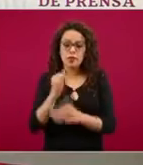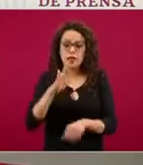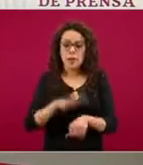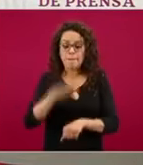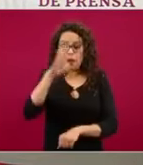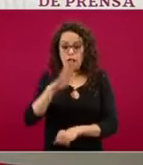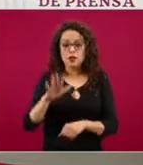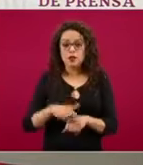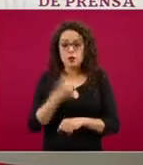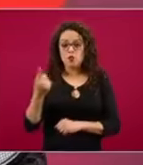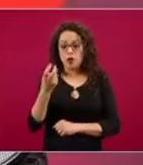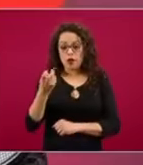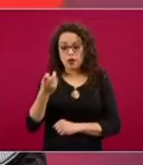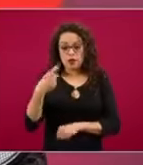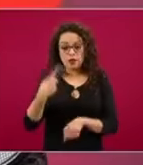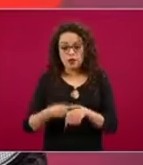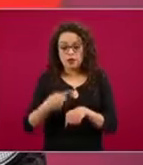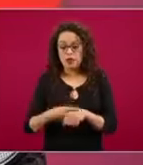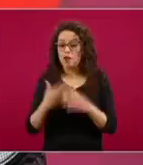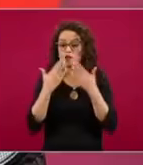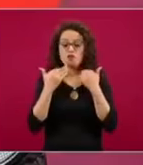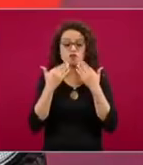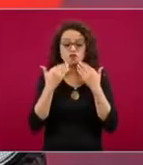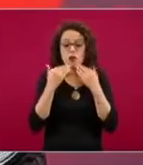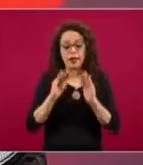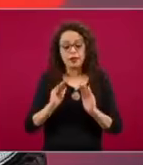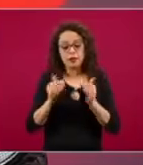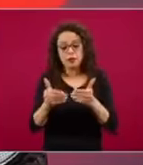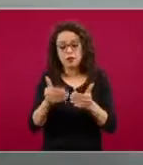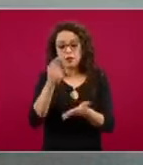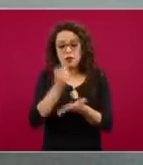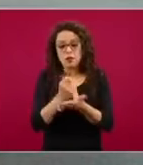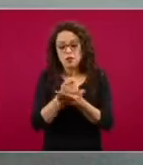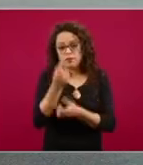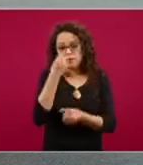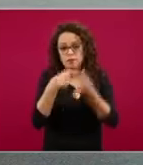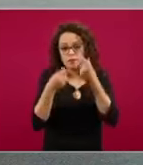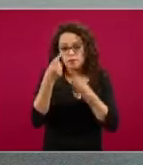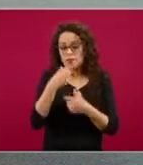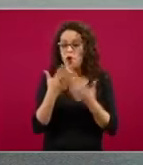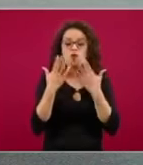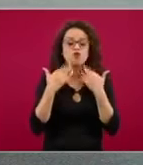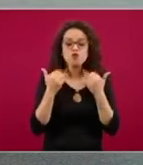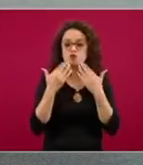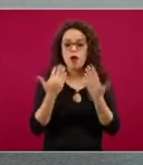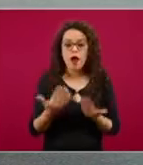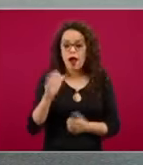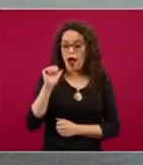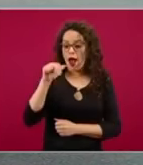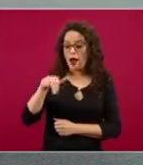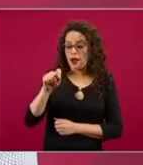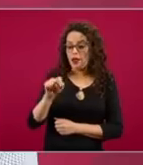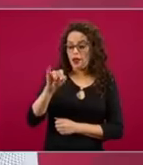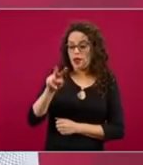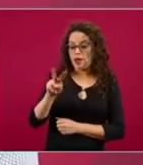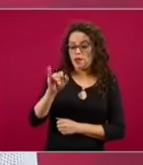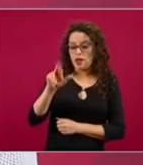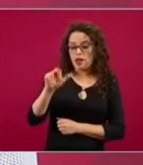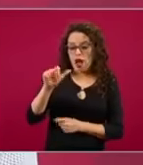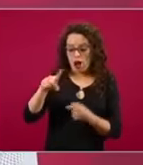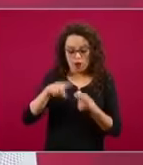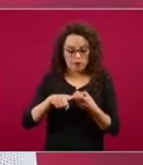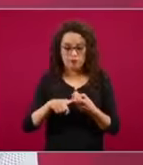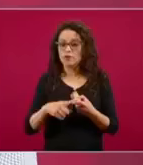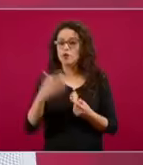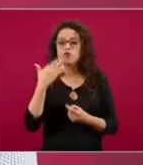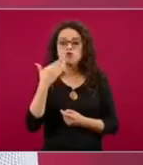que actualmente todavía no tiene un tratamiento específico. No hay un antiviral, menos un antibiótico, porque no es una enfermedad producida por